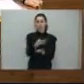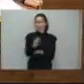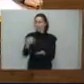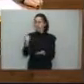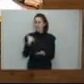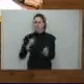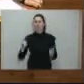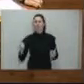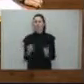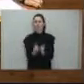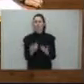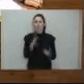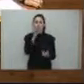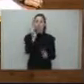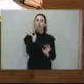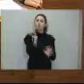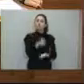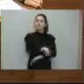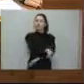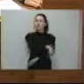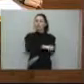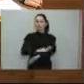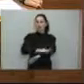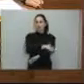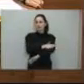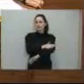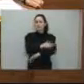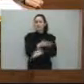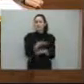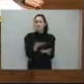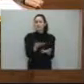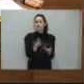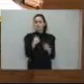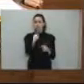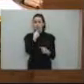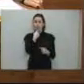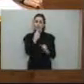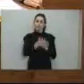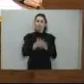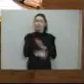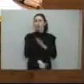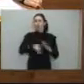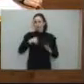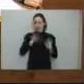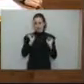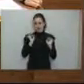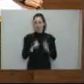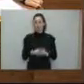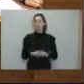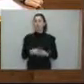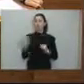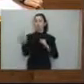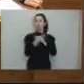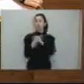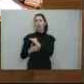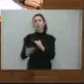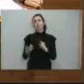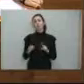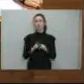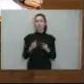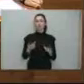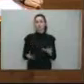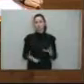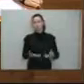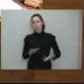donde, por cierto, las administraciones no tenían, y estoy hablando en términos generales, unos plazos lo